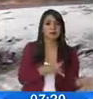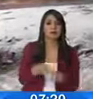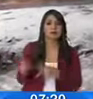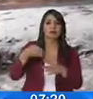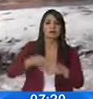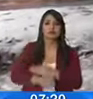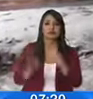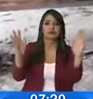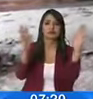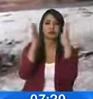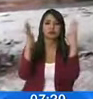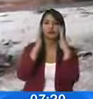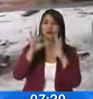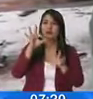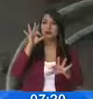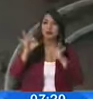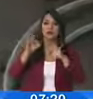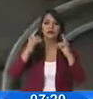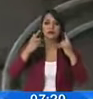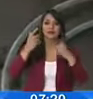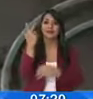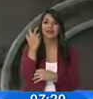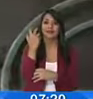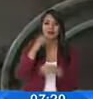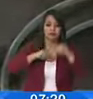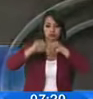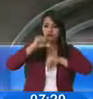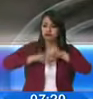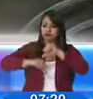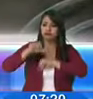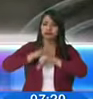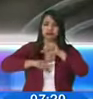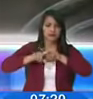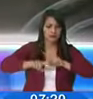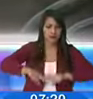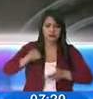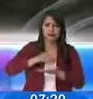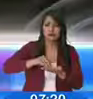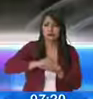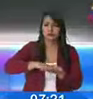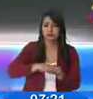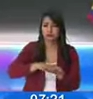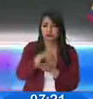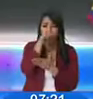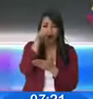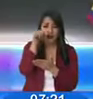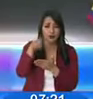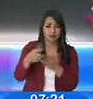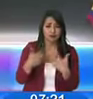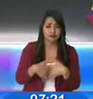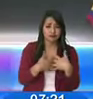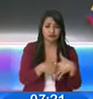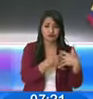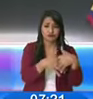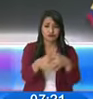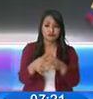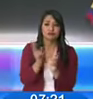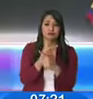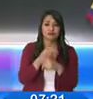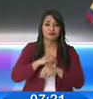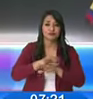donde encontraron 13 laboratorios artesanales donde se producía gran cantidad de base de cocaína. El importante